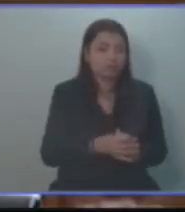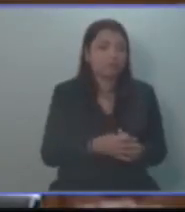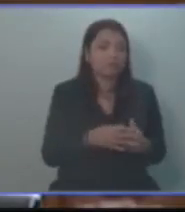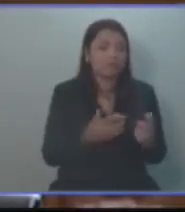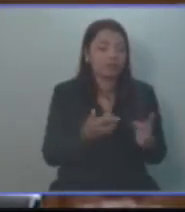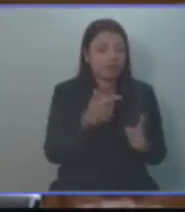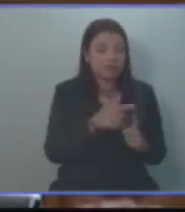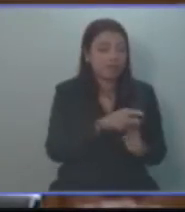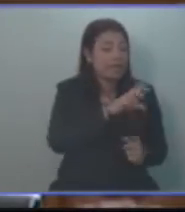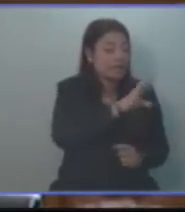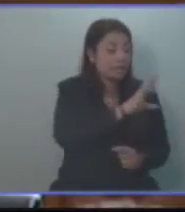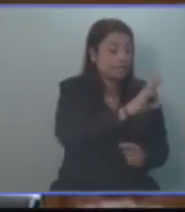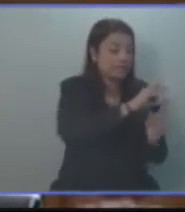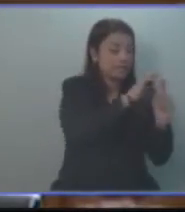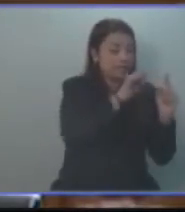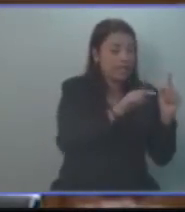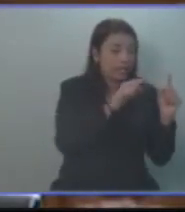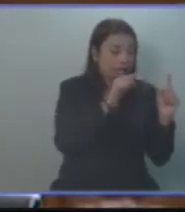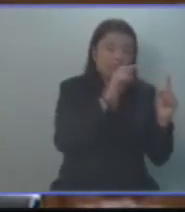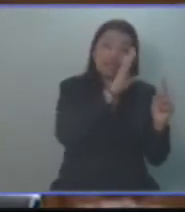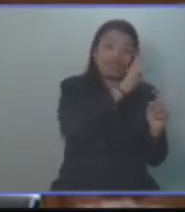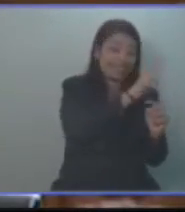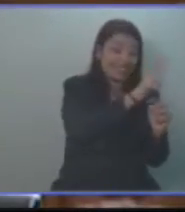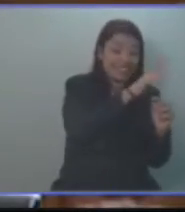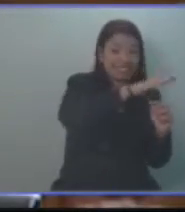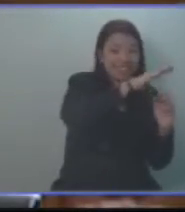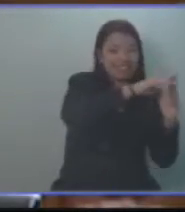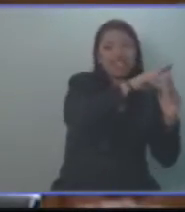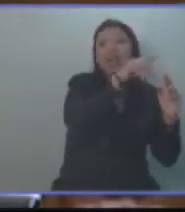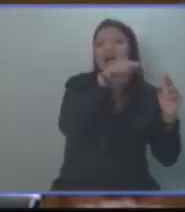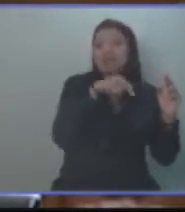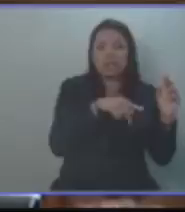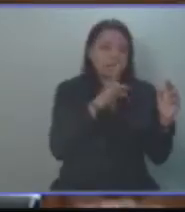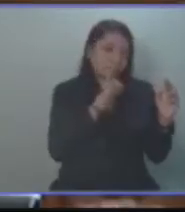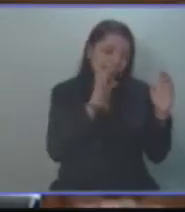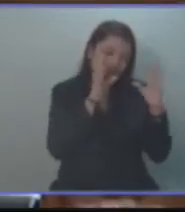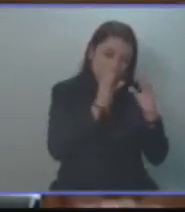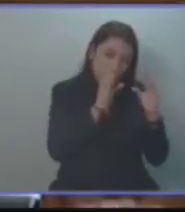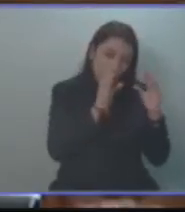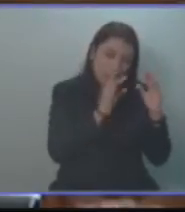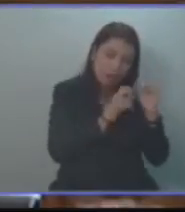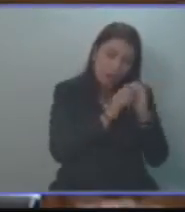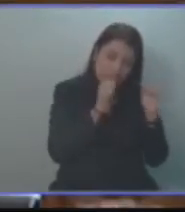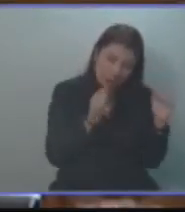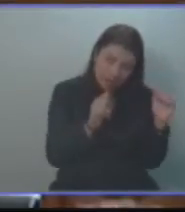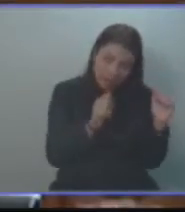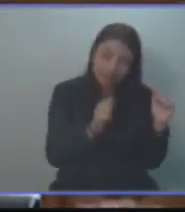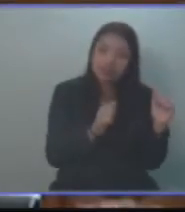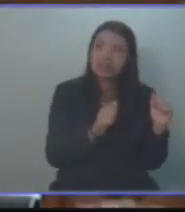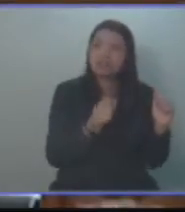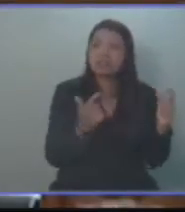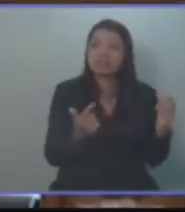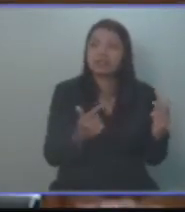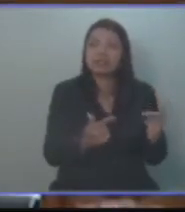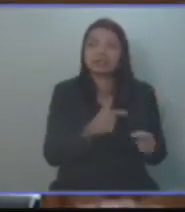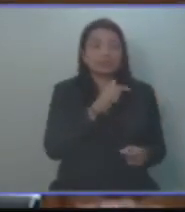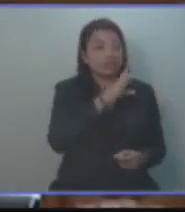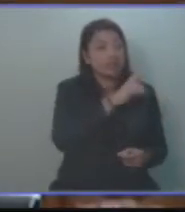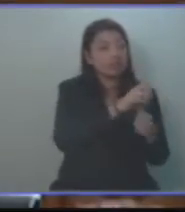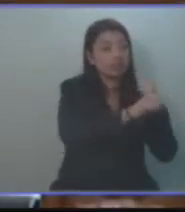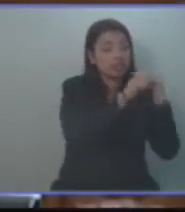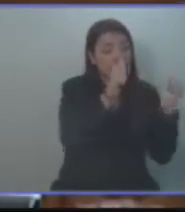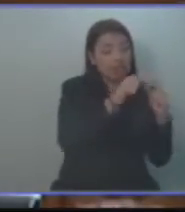Literal B. Las jornadas de servicio médico-asistenciales será de 7 de la mañana a las 15 horas de lunes a